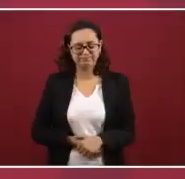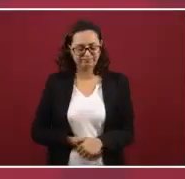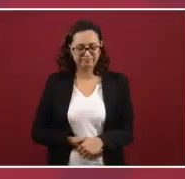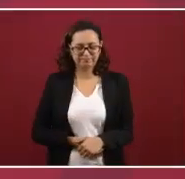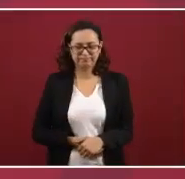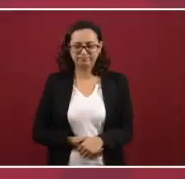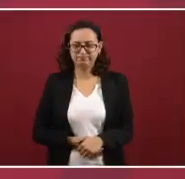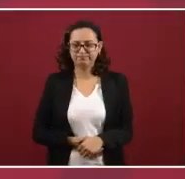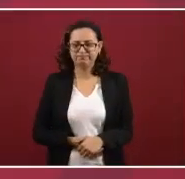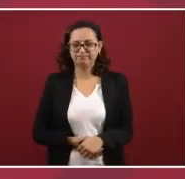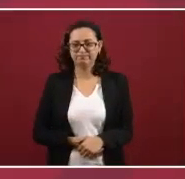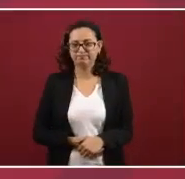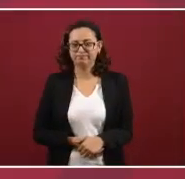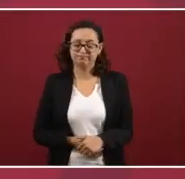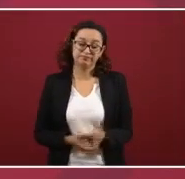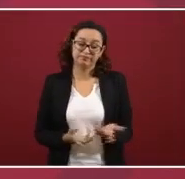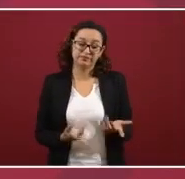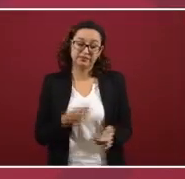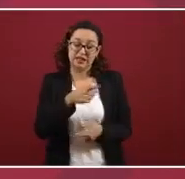fue prudente.